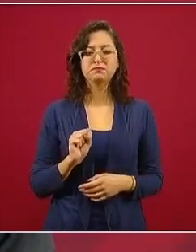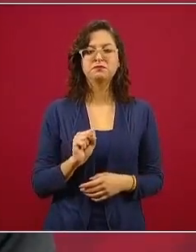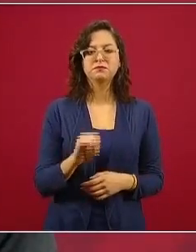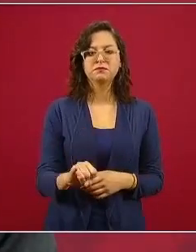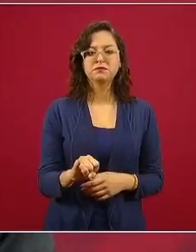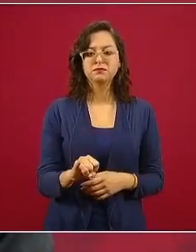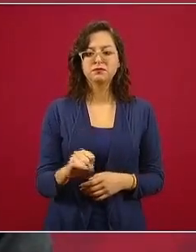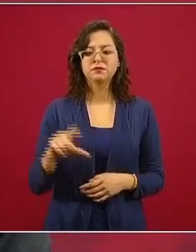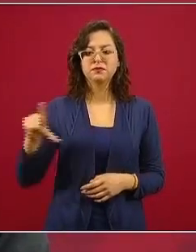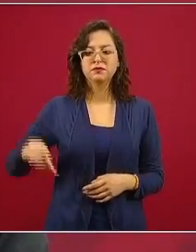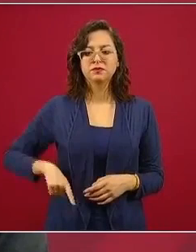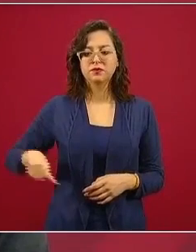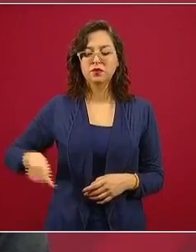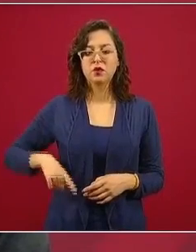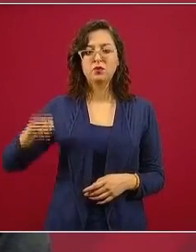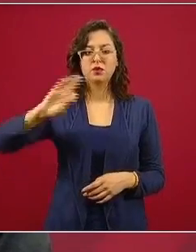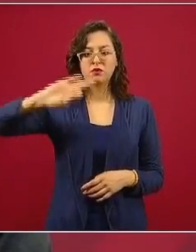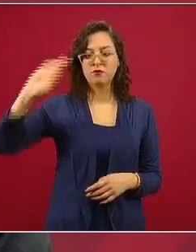el gobierno federal,